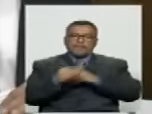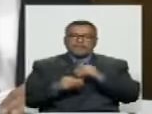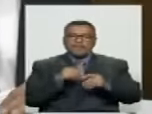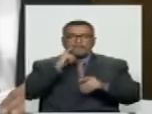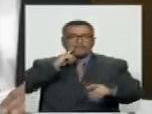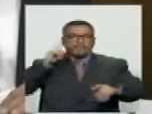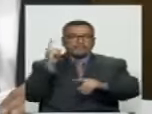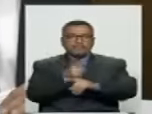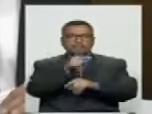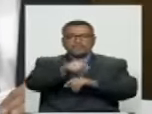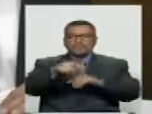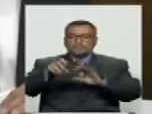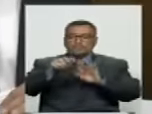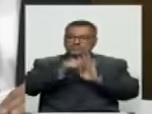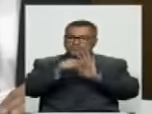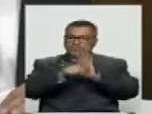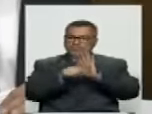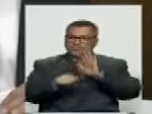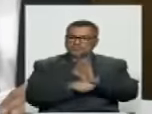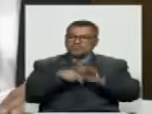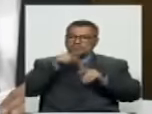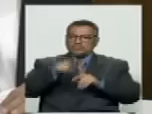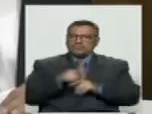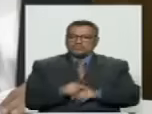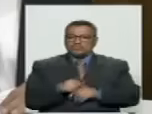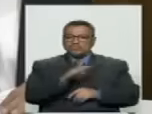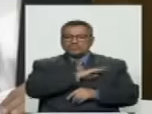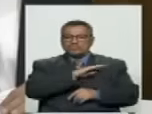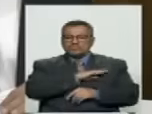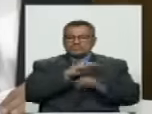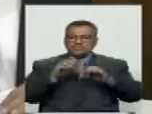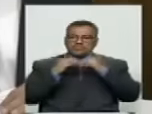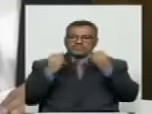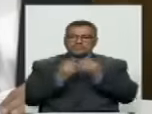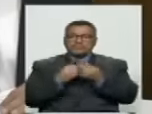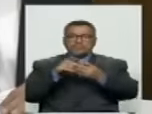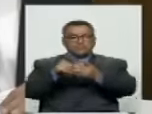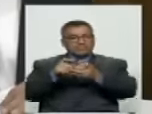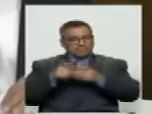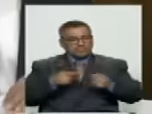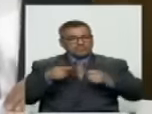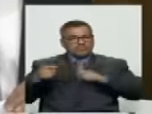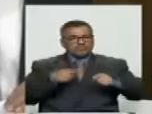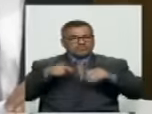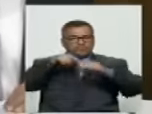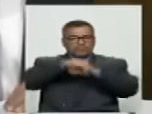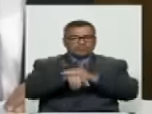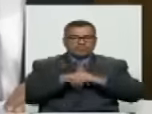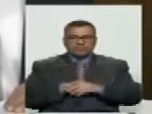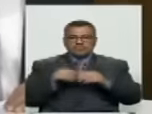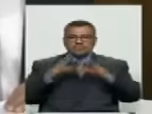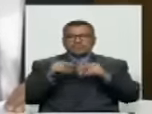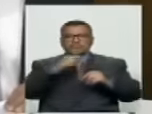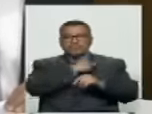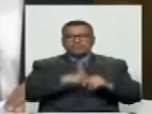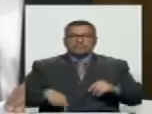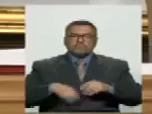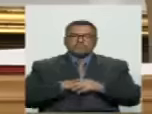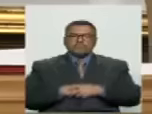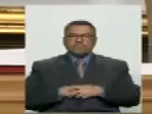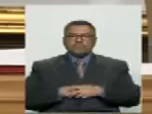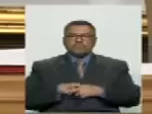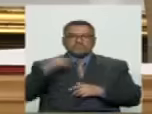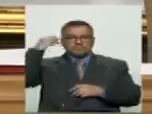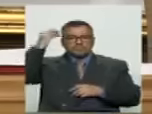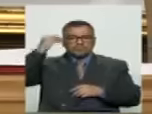sus obligaciones estatutarias a través de sus propios órganos de fiscalización y control interno. Es todo, ciudadano presidente.